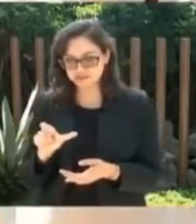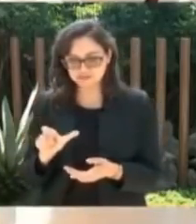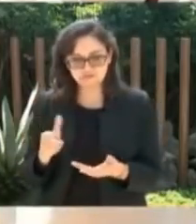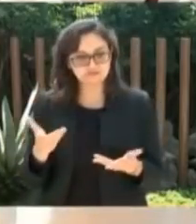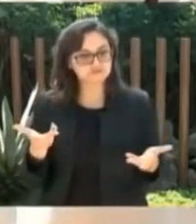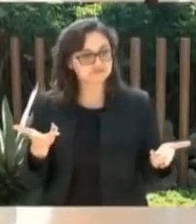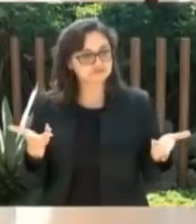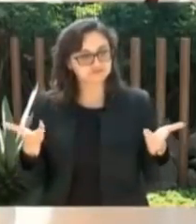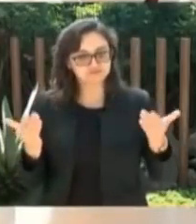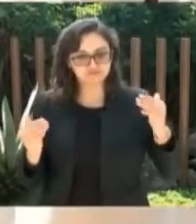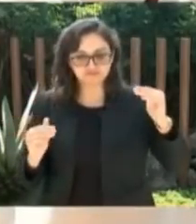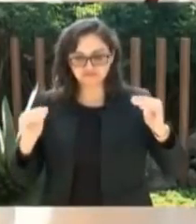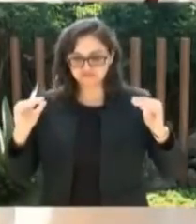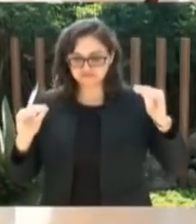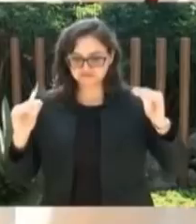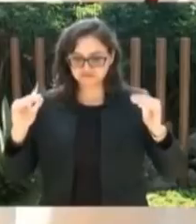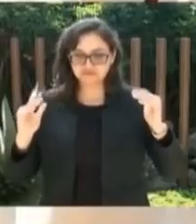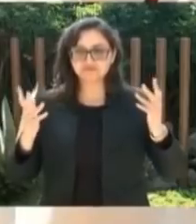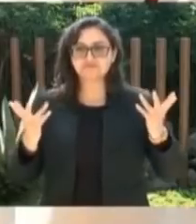comparten